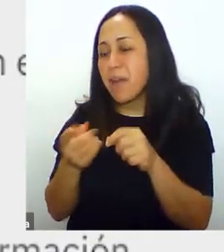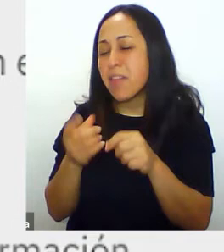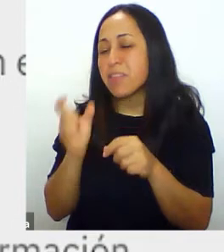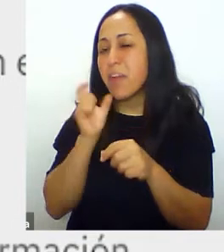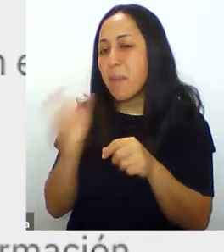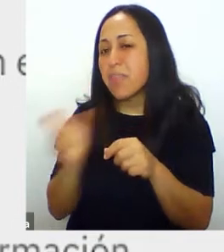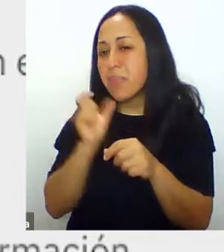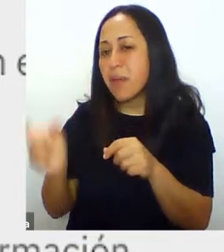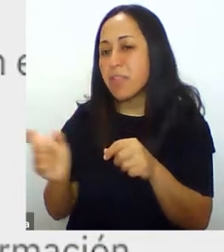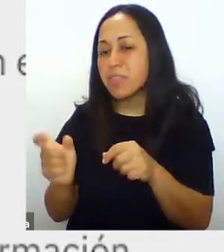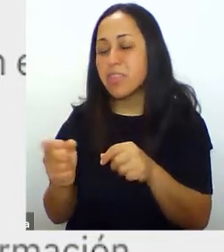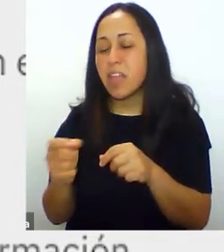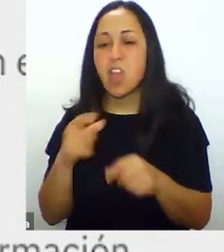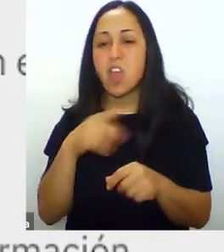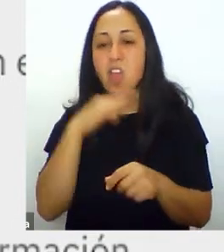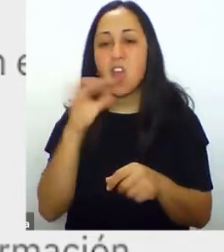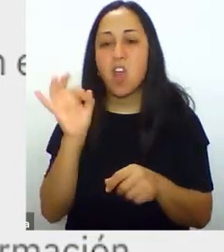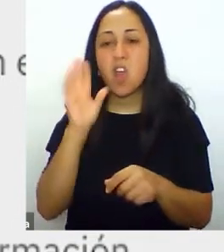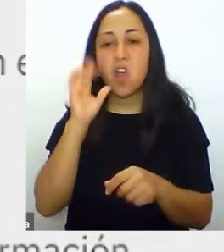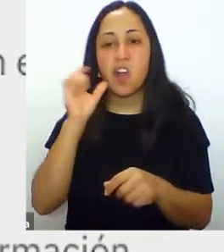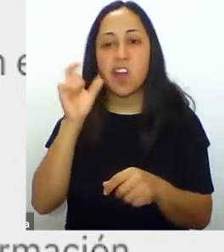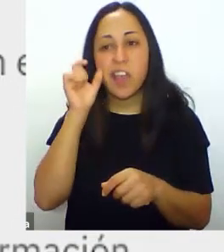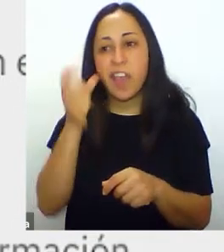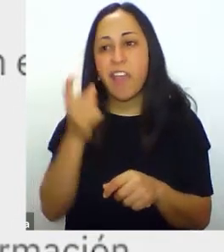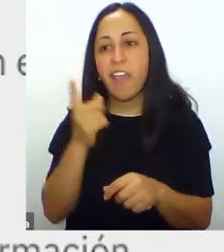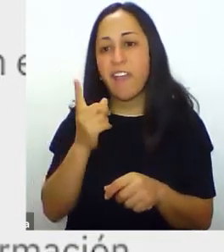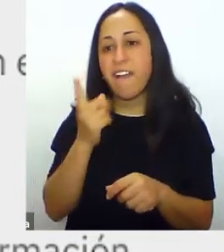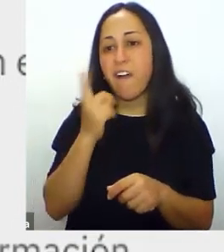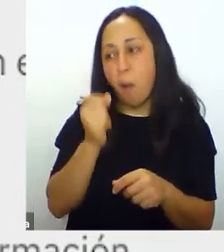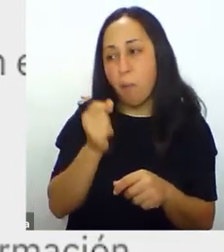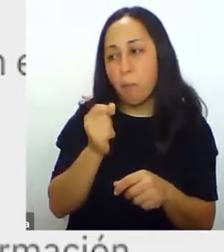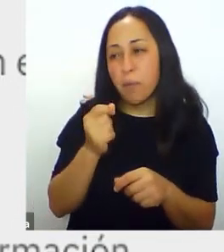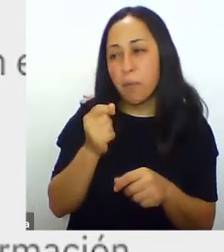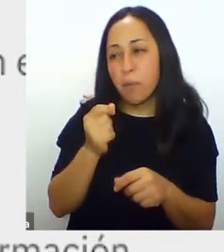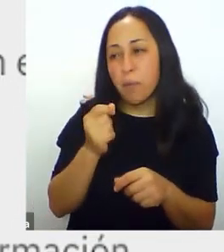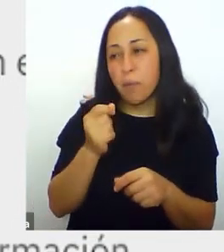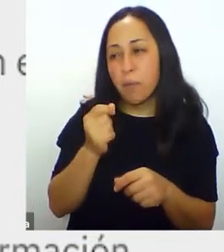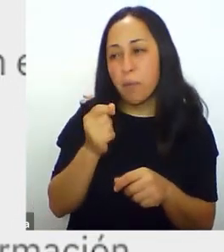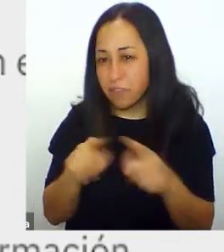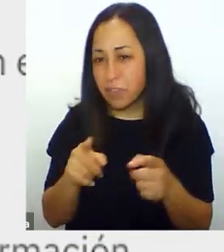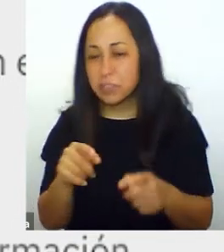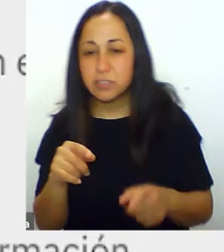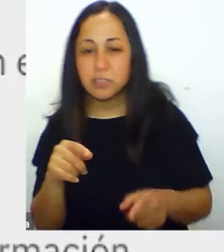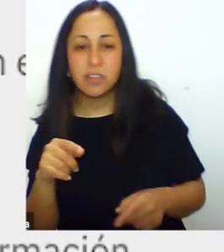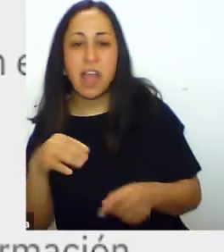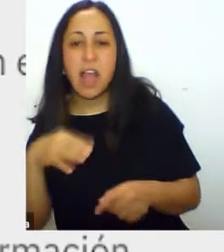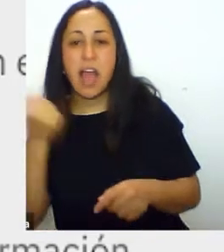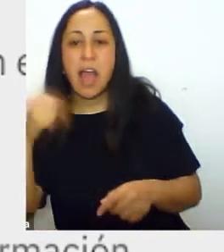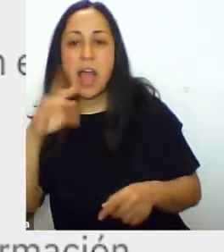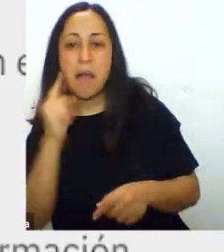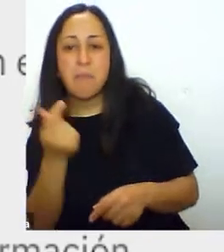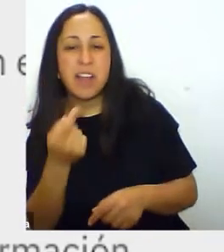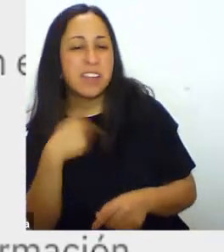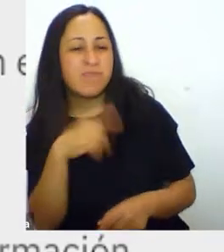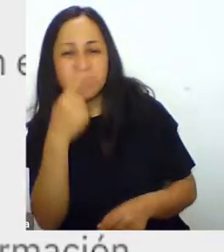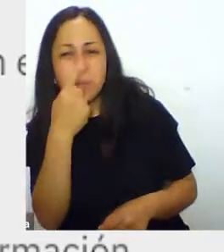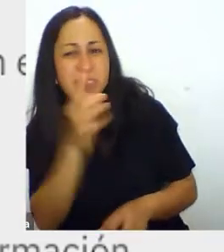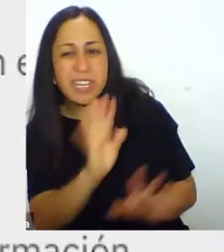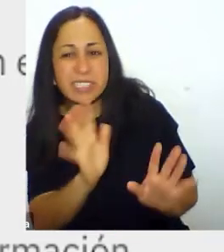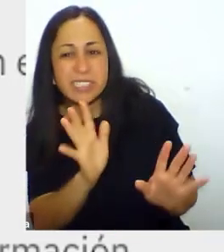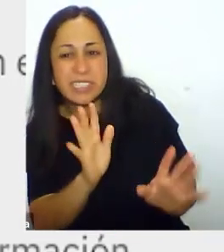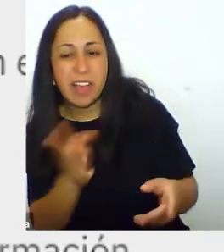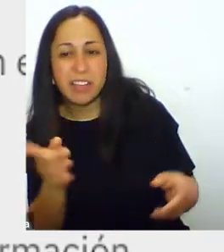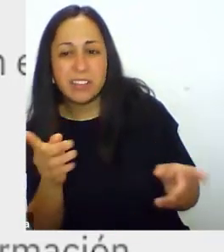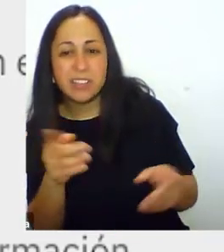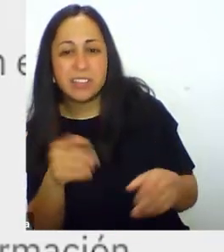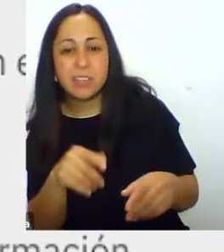mantener una amistad, pero las intenciones de Jorge eran distintas. Cuando Amalia le dijo a Jorge que no estaba interesada en salir con él,